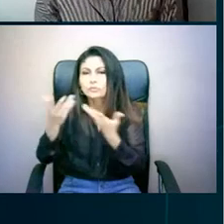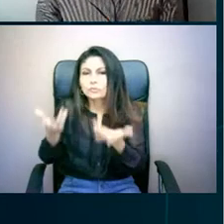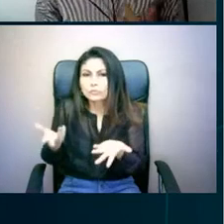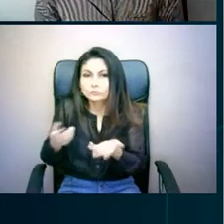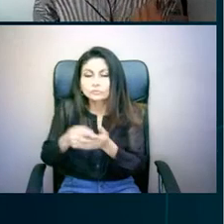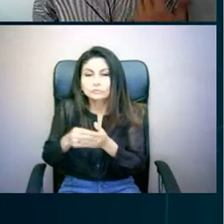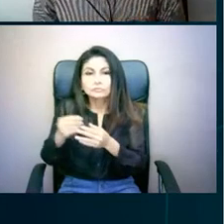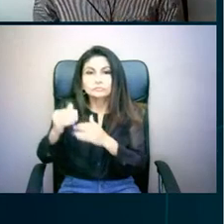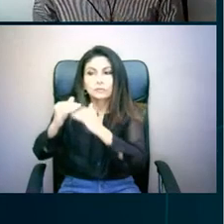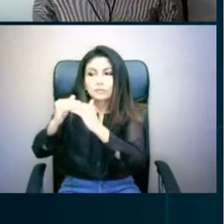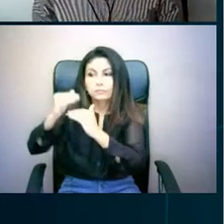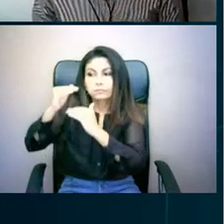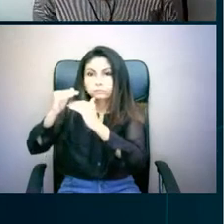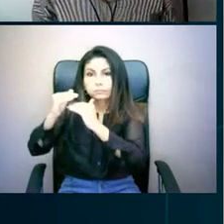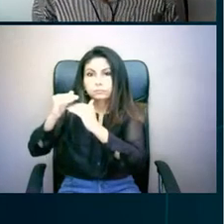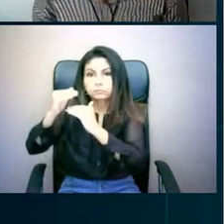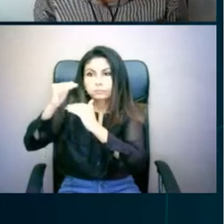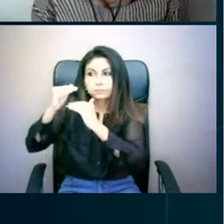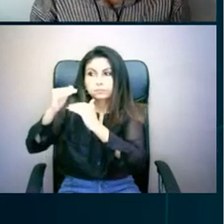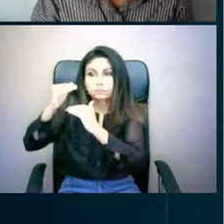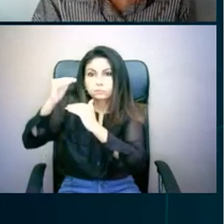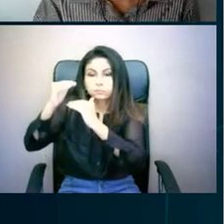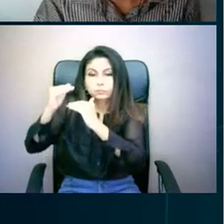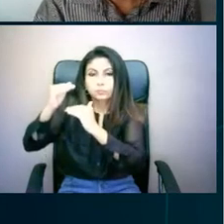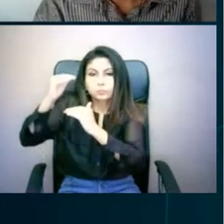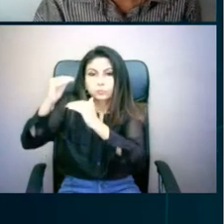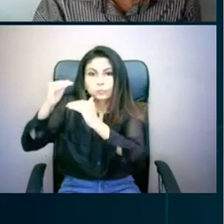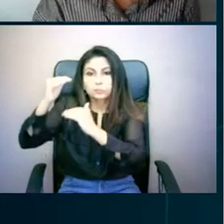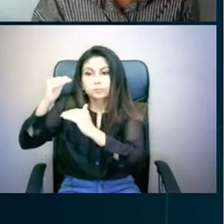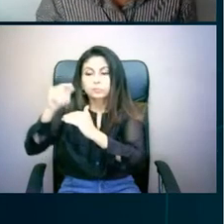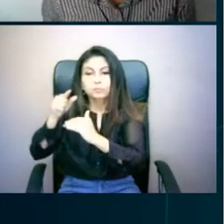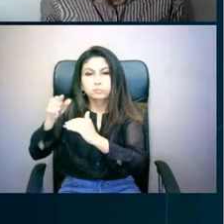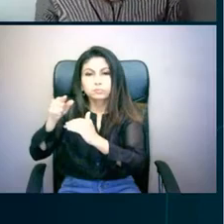biogás para medir la concentración del metano.